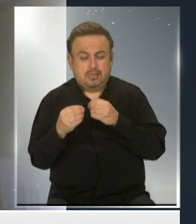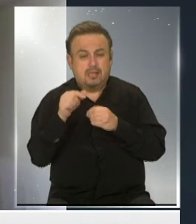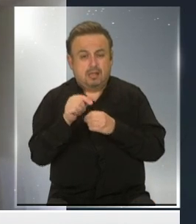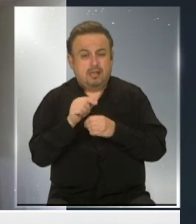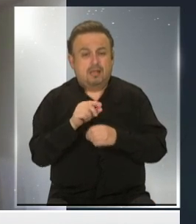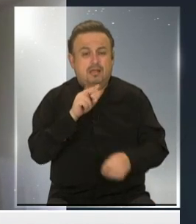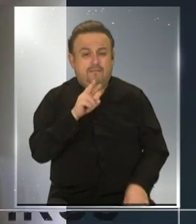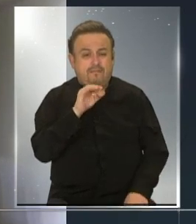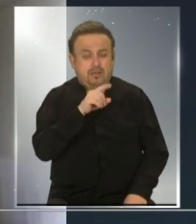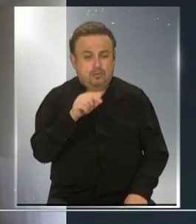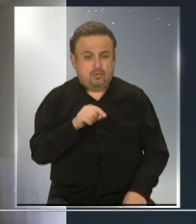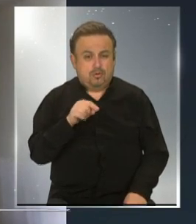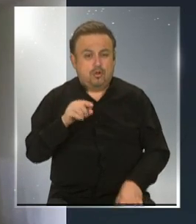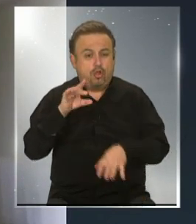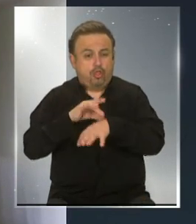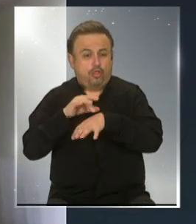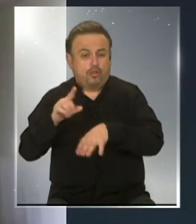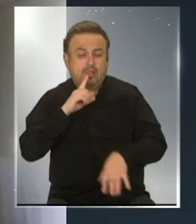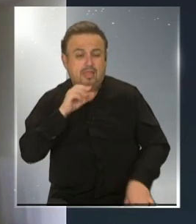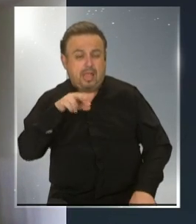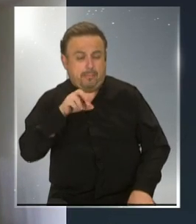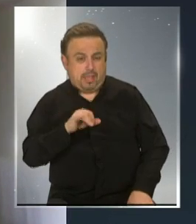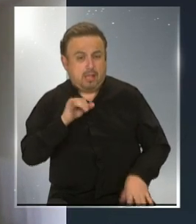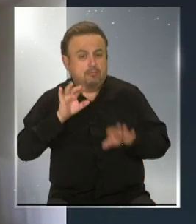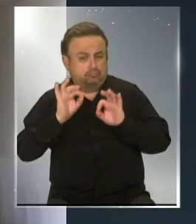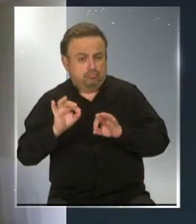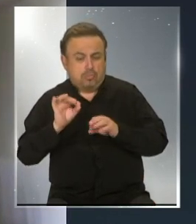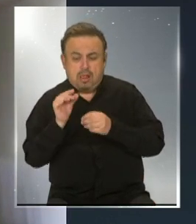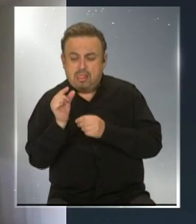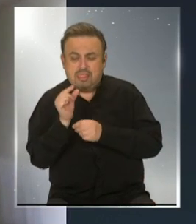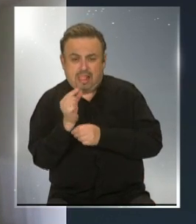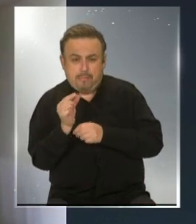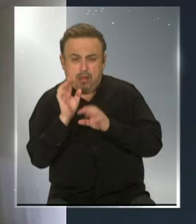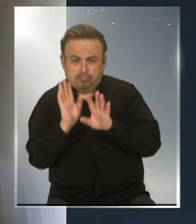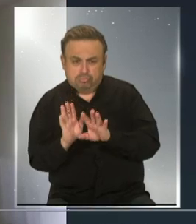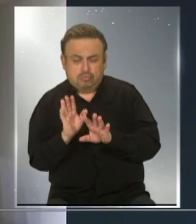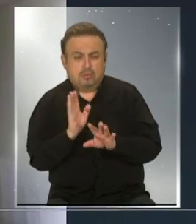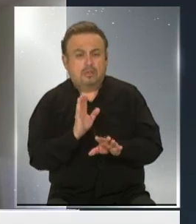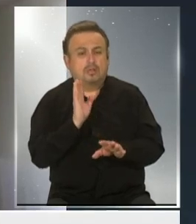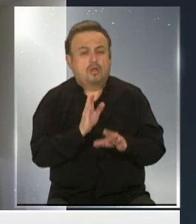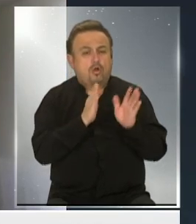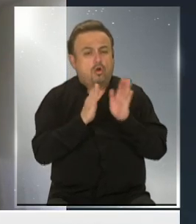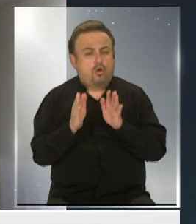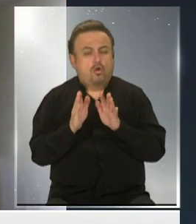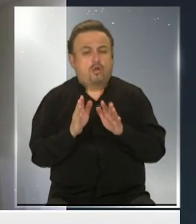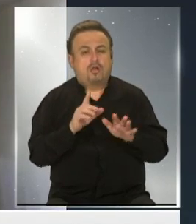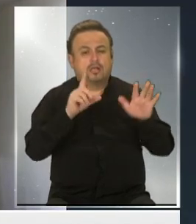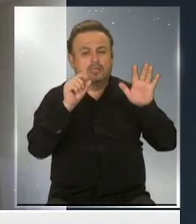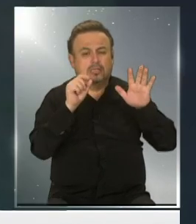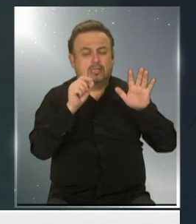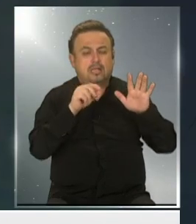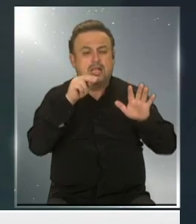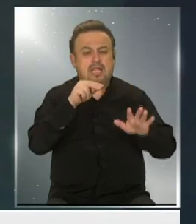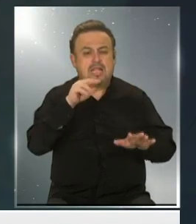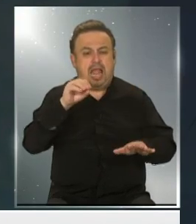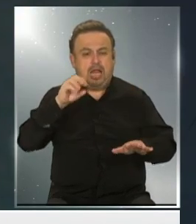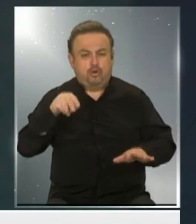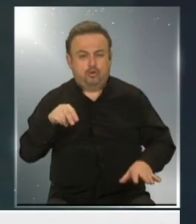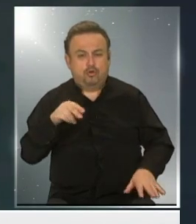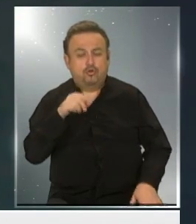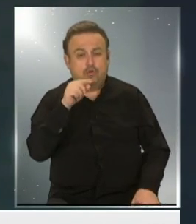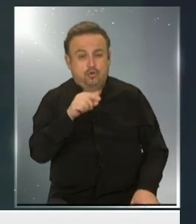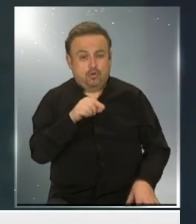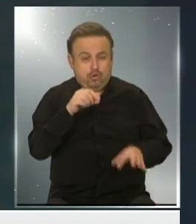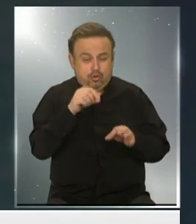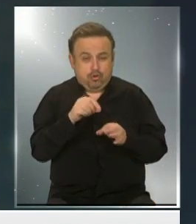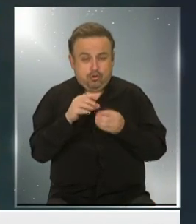produce Dr. Tapia son del tamaño correspondiente, son del orden de los 70 nanómetros. Así se ven